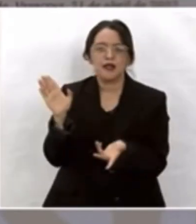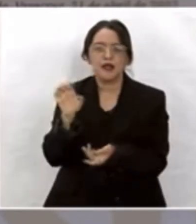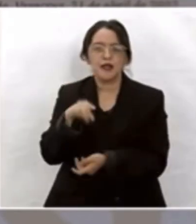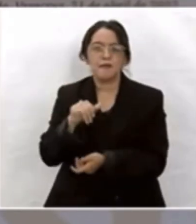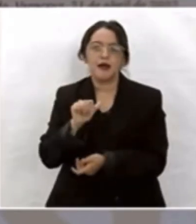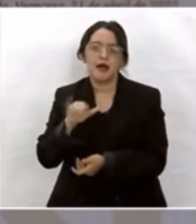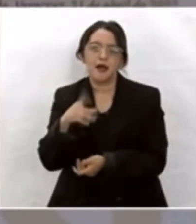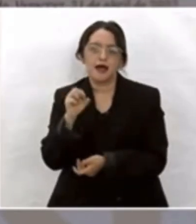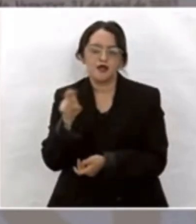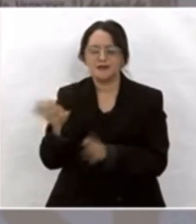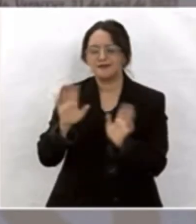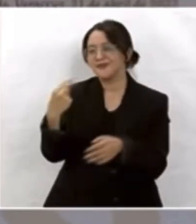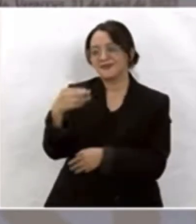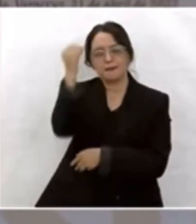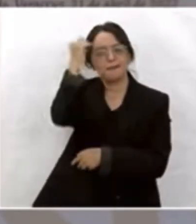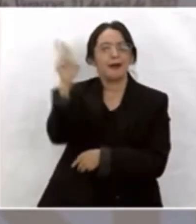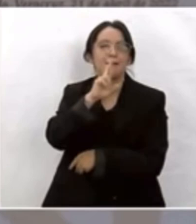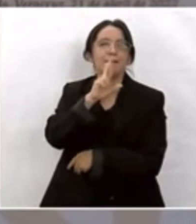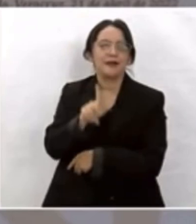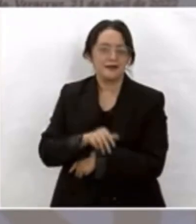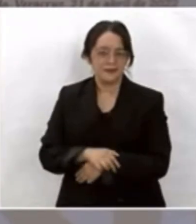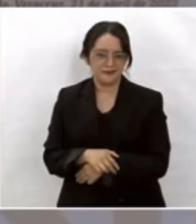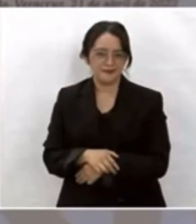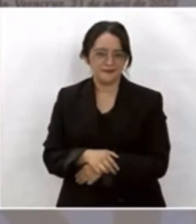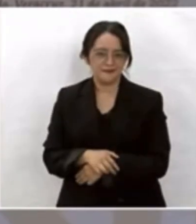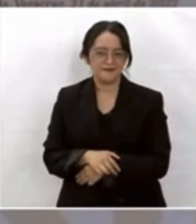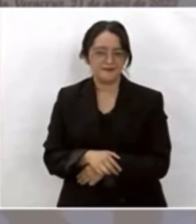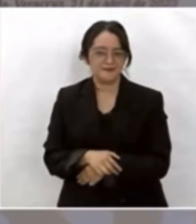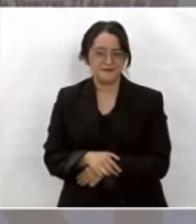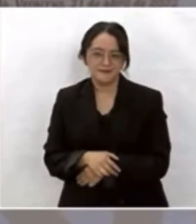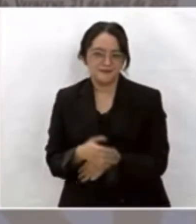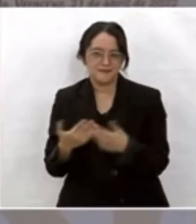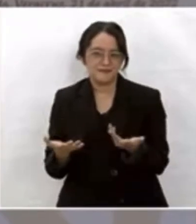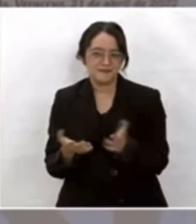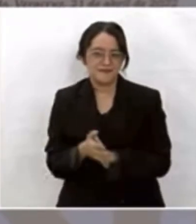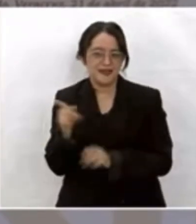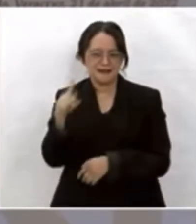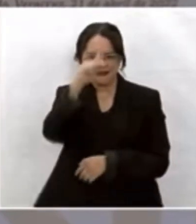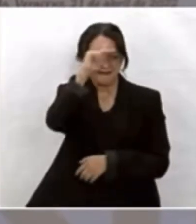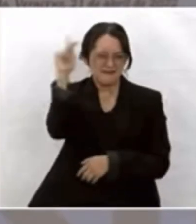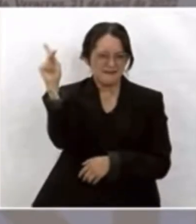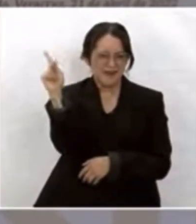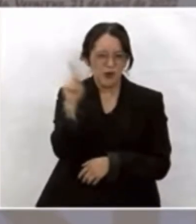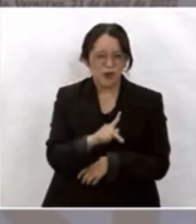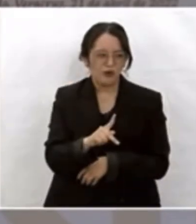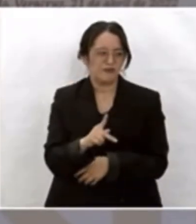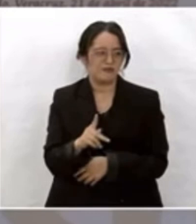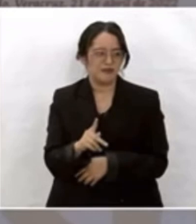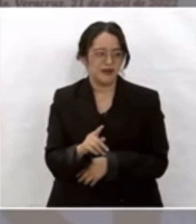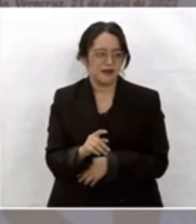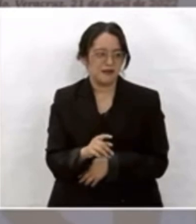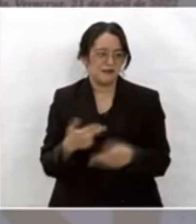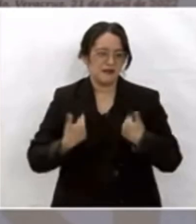nombre es preferible olvidar, solo decir que es sin duda el peor embajador